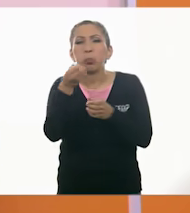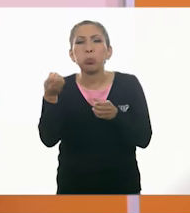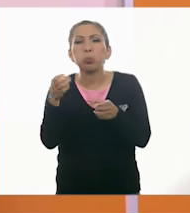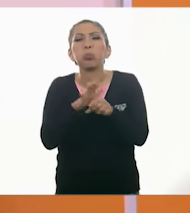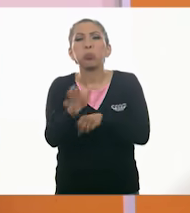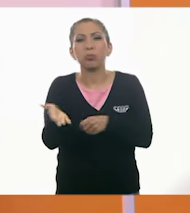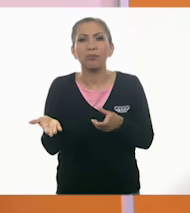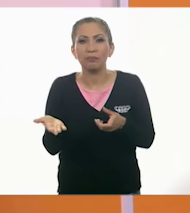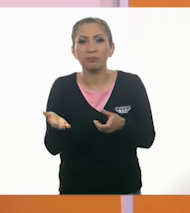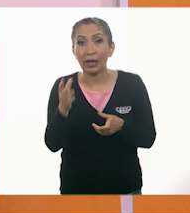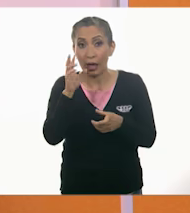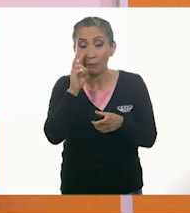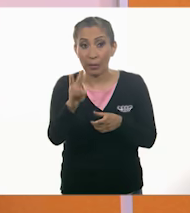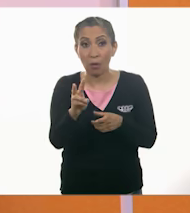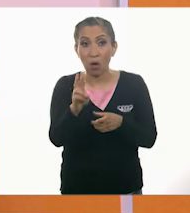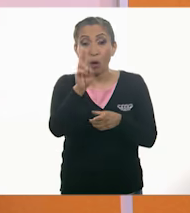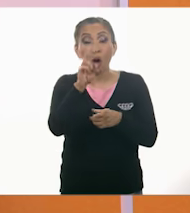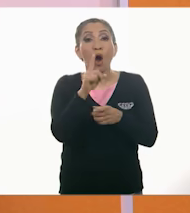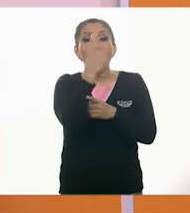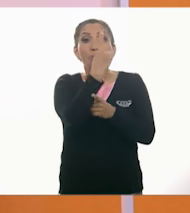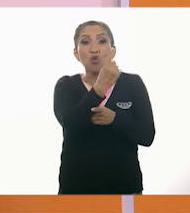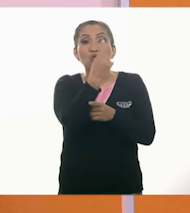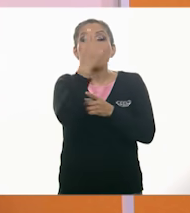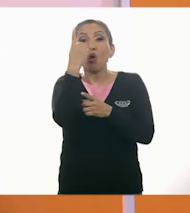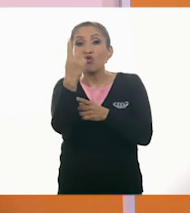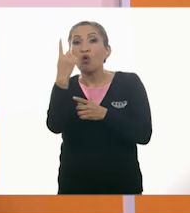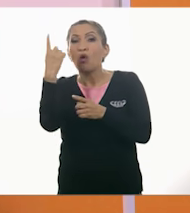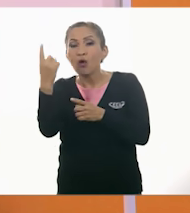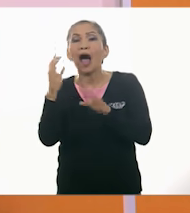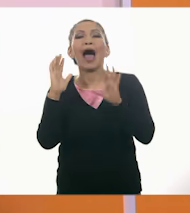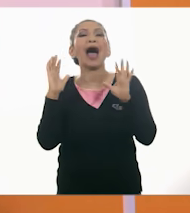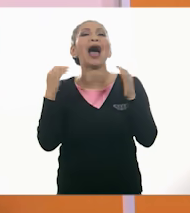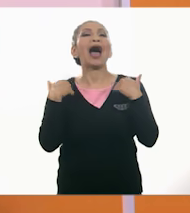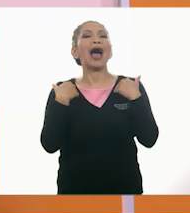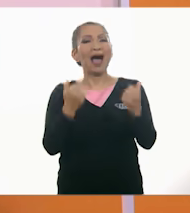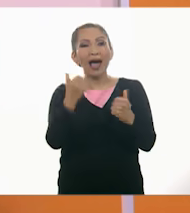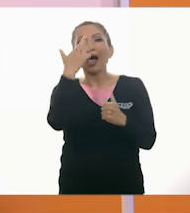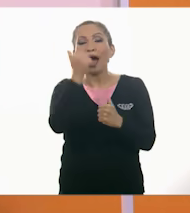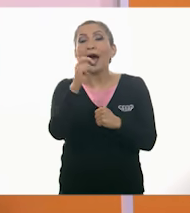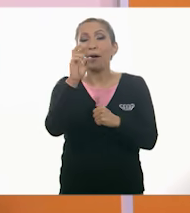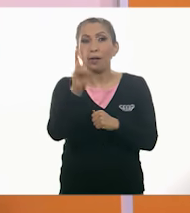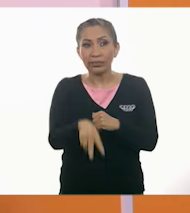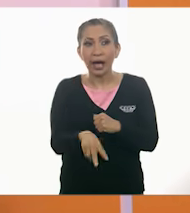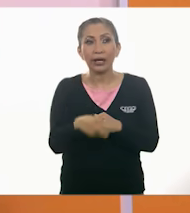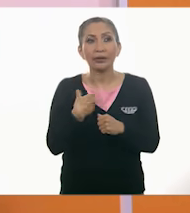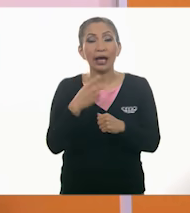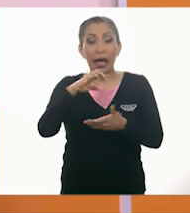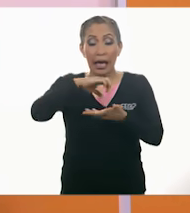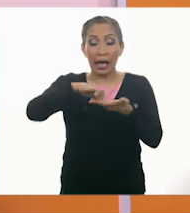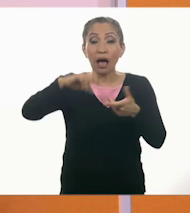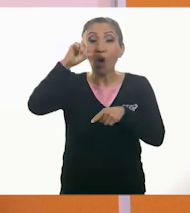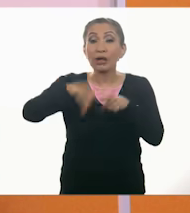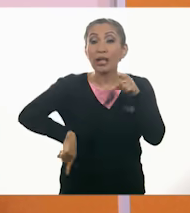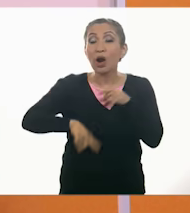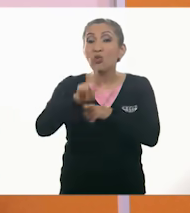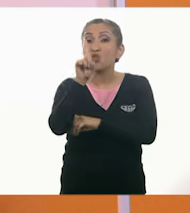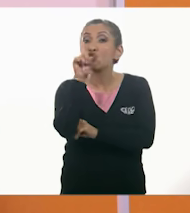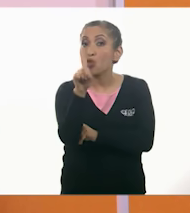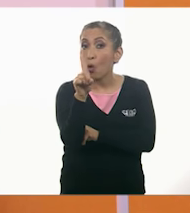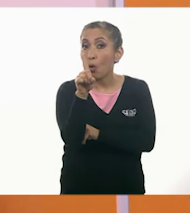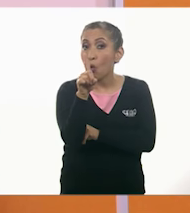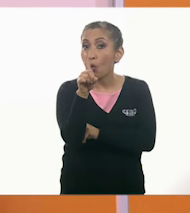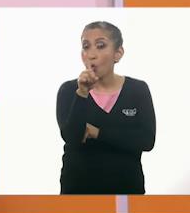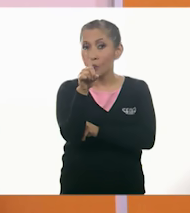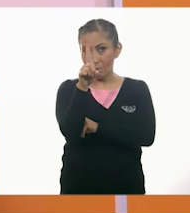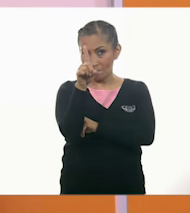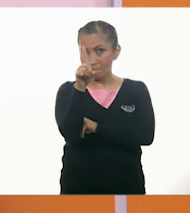visto. Por unidades. Así tienen es. Razón, es cierto. Entonces, en este caso, vamos a restar una unidad. Así es,